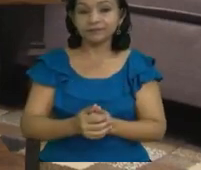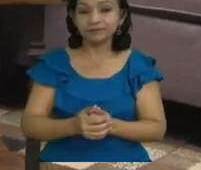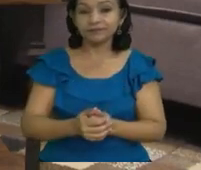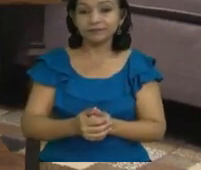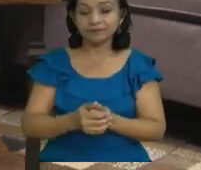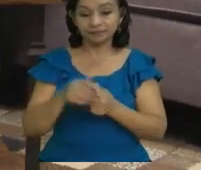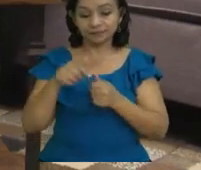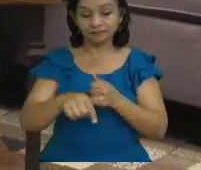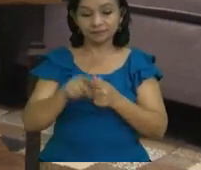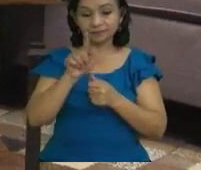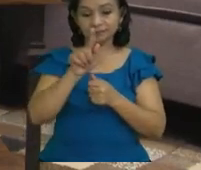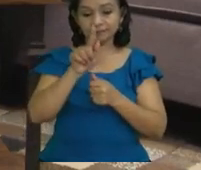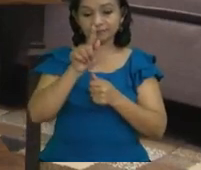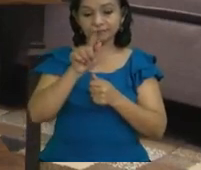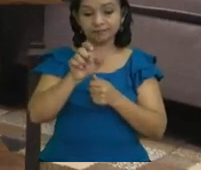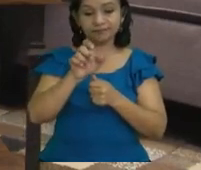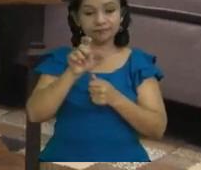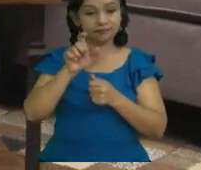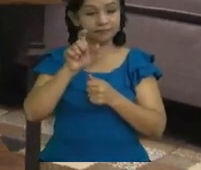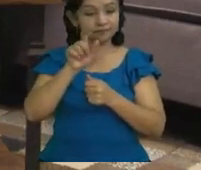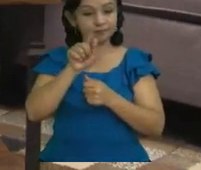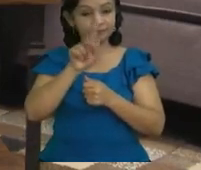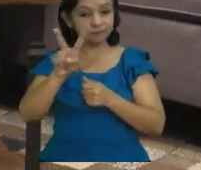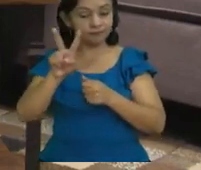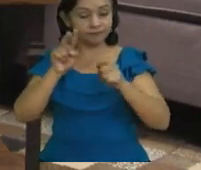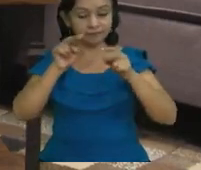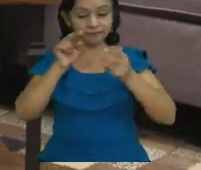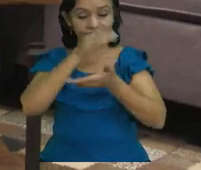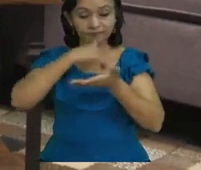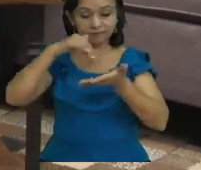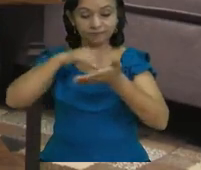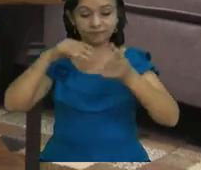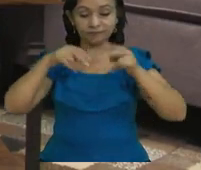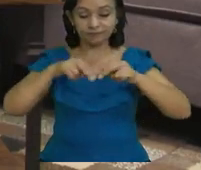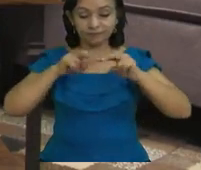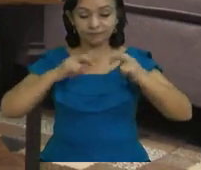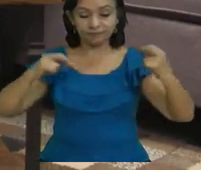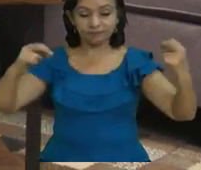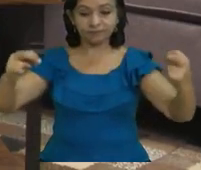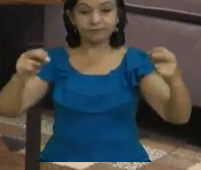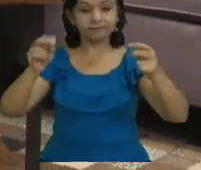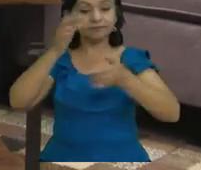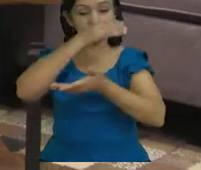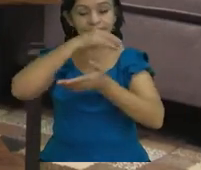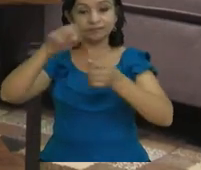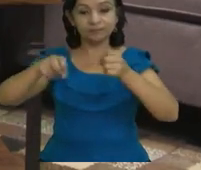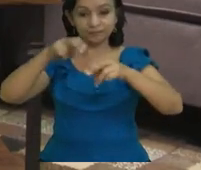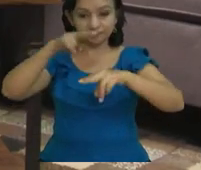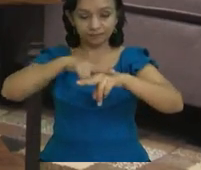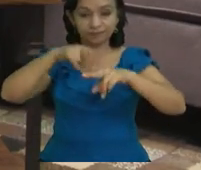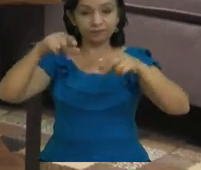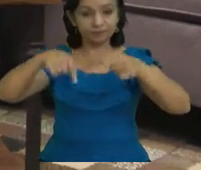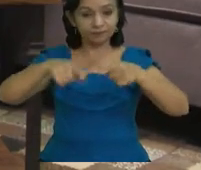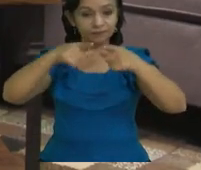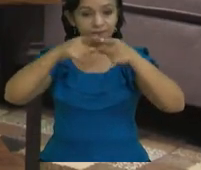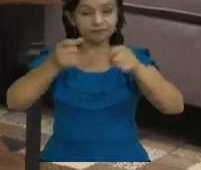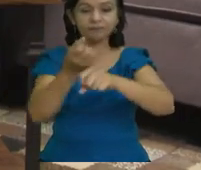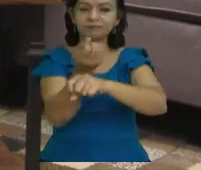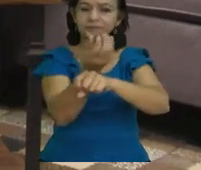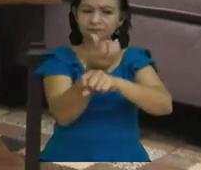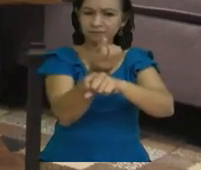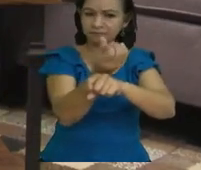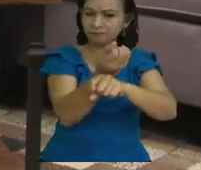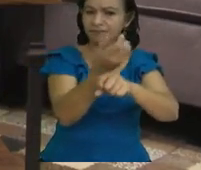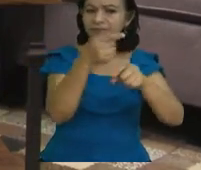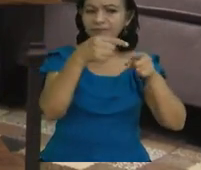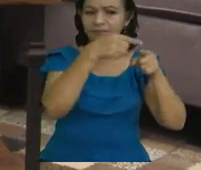100 telecentros están ubicados a nivel nacional, pero están también ubicados en alcaldías, okay,